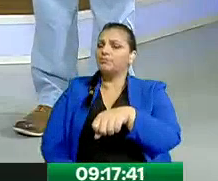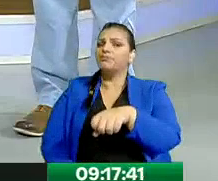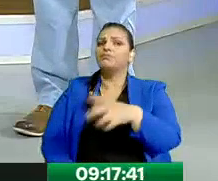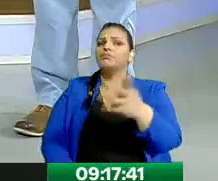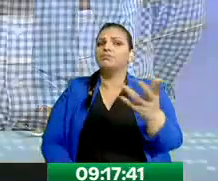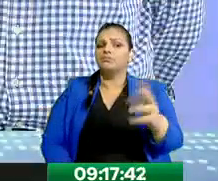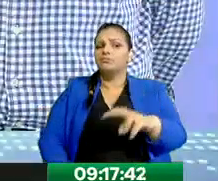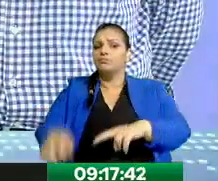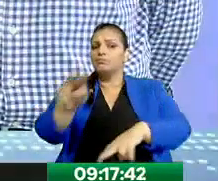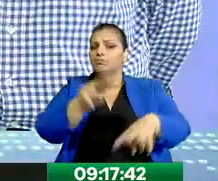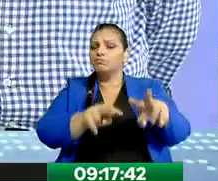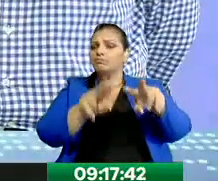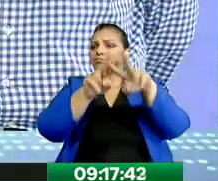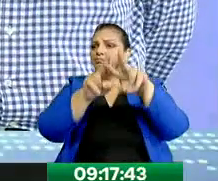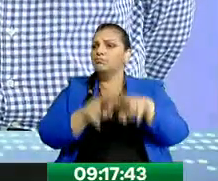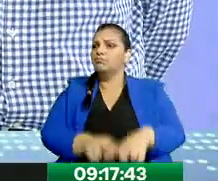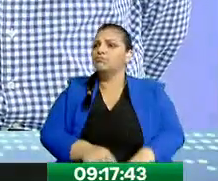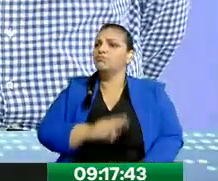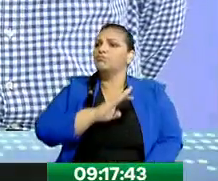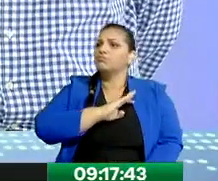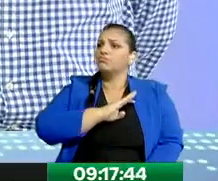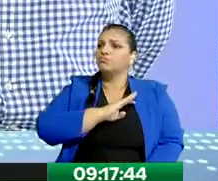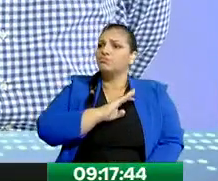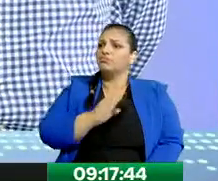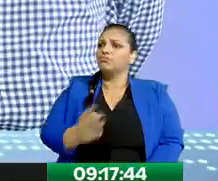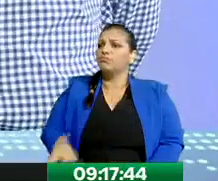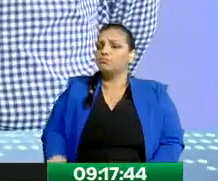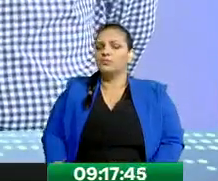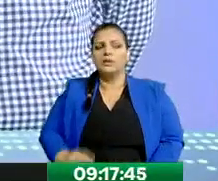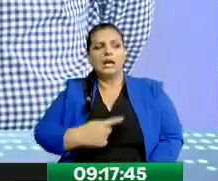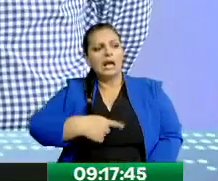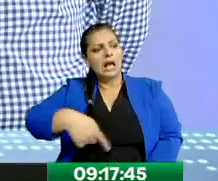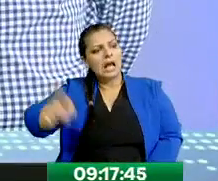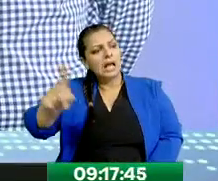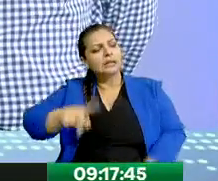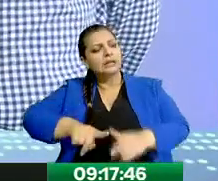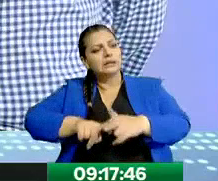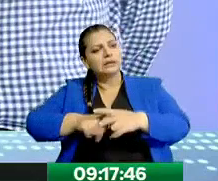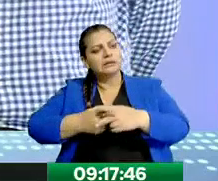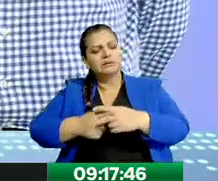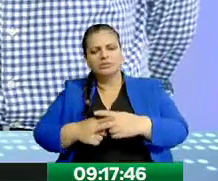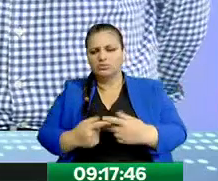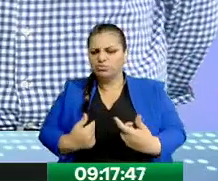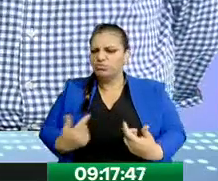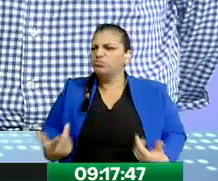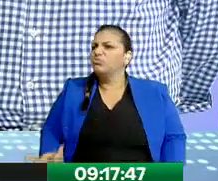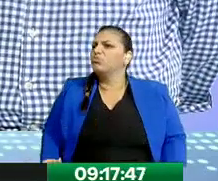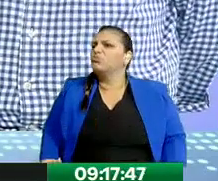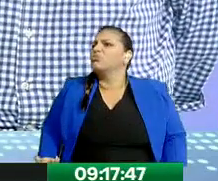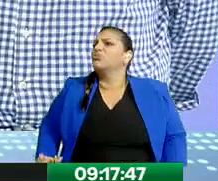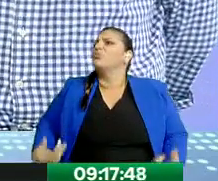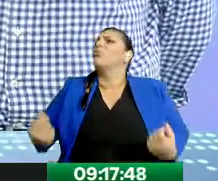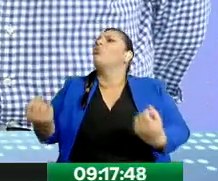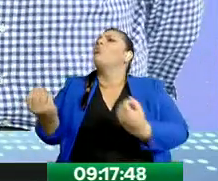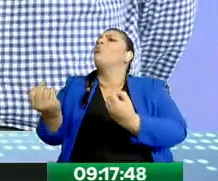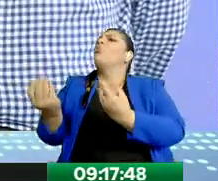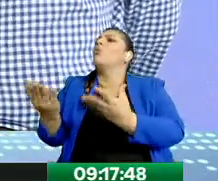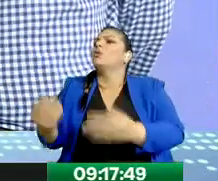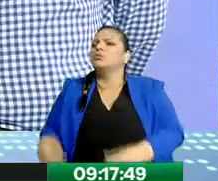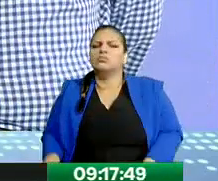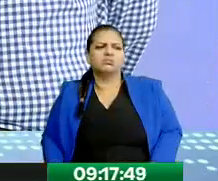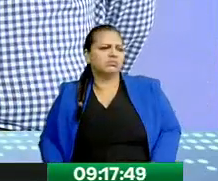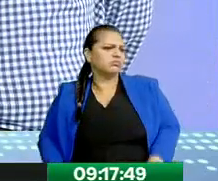de el daño que sea. Podría ser una luz que le puede estar costando $2-3. Que a veces no nos percatamos. Como 100 o